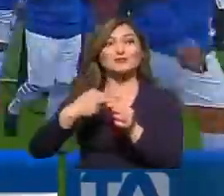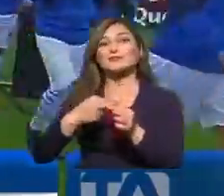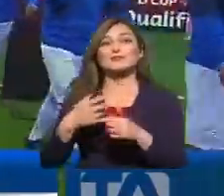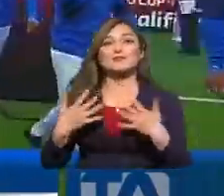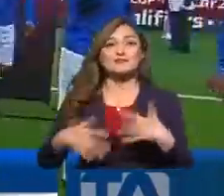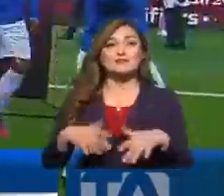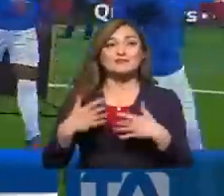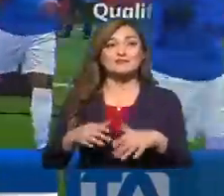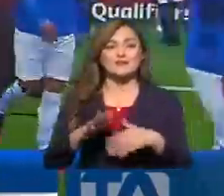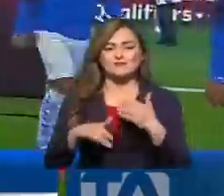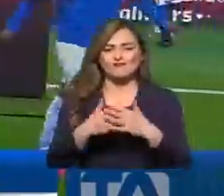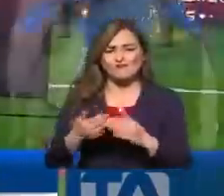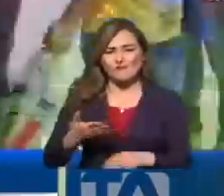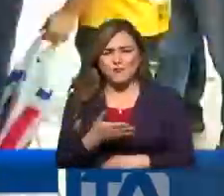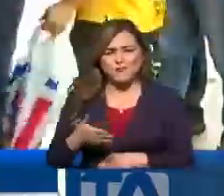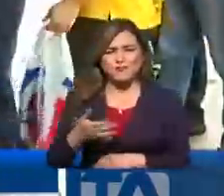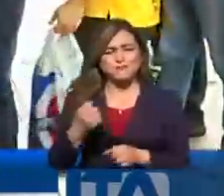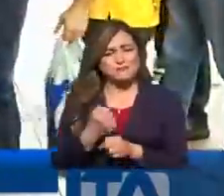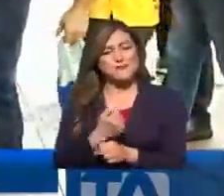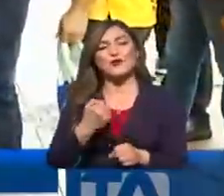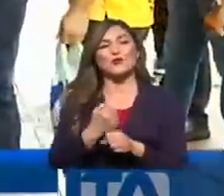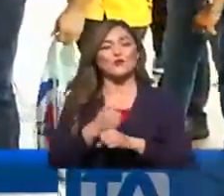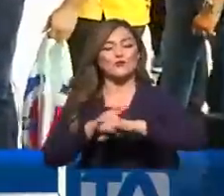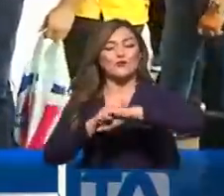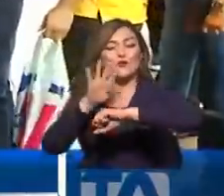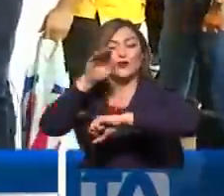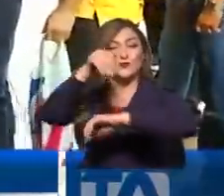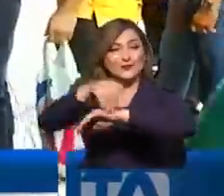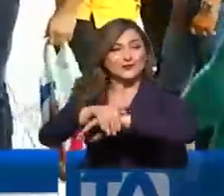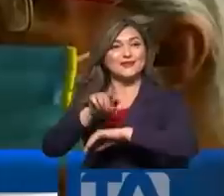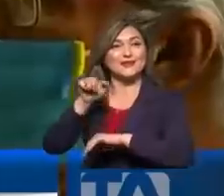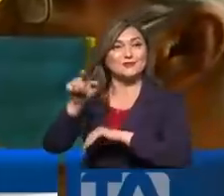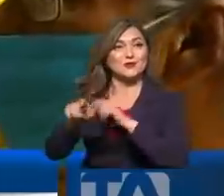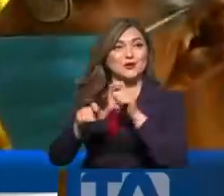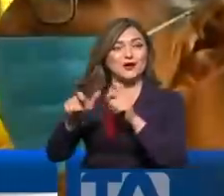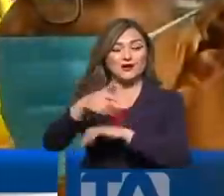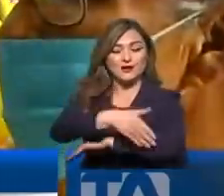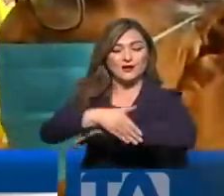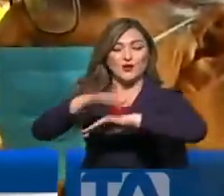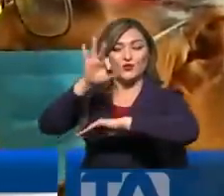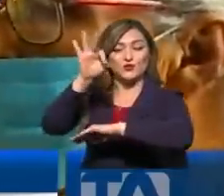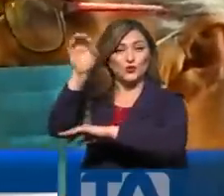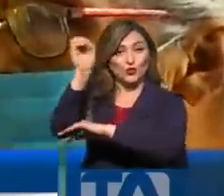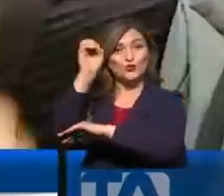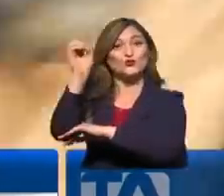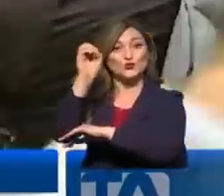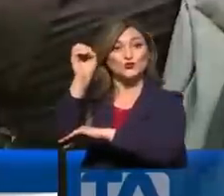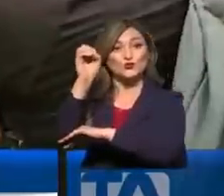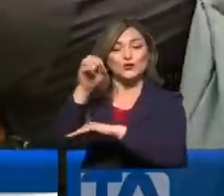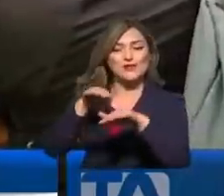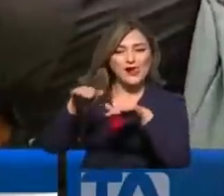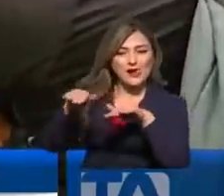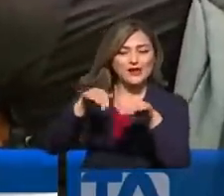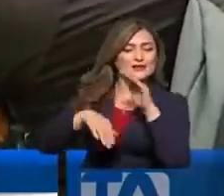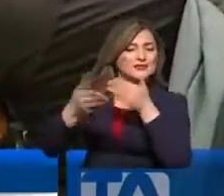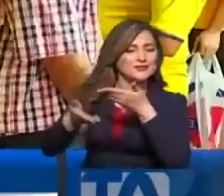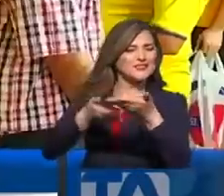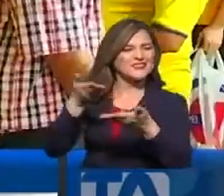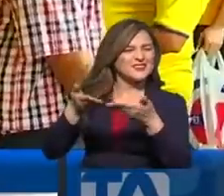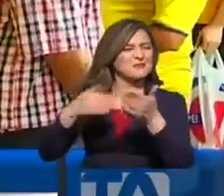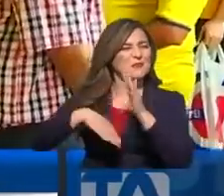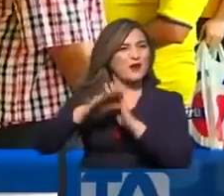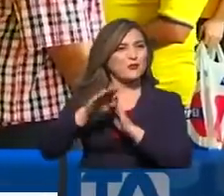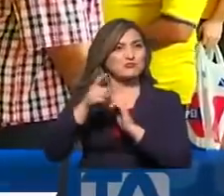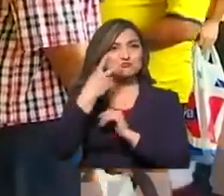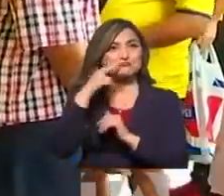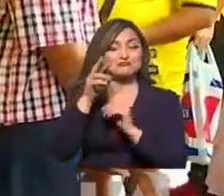deja de lado todo y detiene la marcha. A las 4 de la tarde, otra vez las aceras de la avenida 9 de octubre, arterias del tránsito y el comercio en Guayaquil,